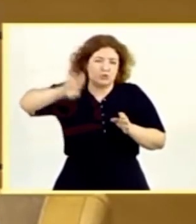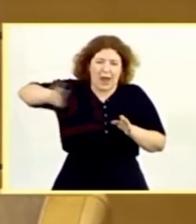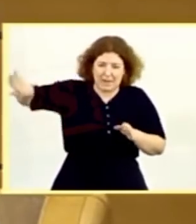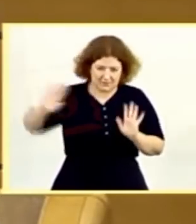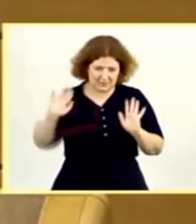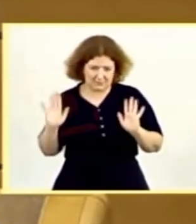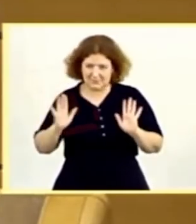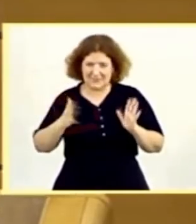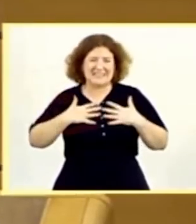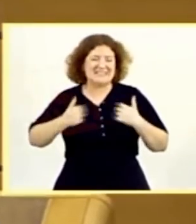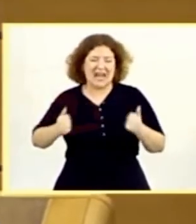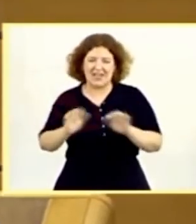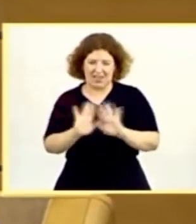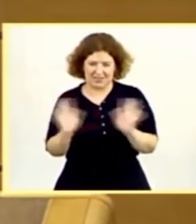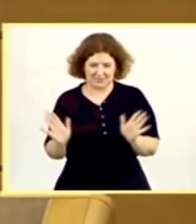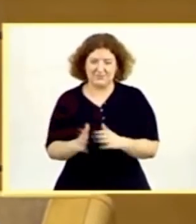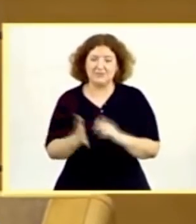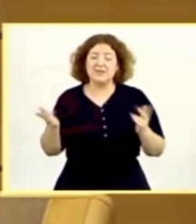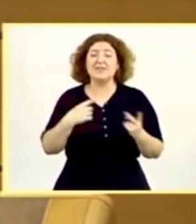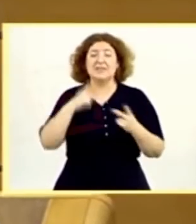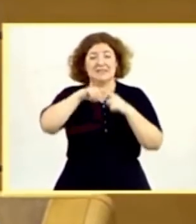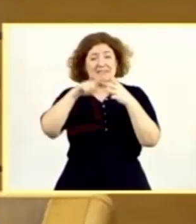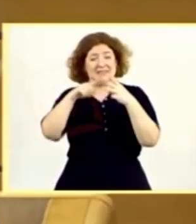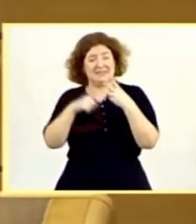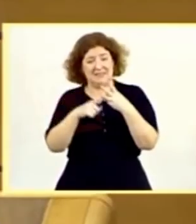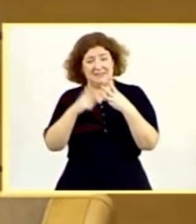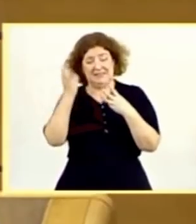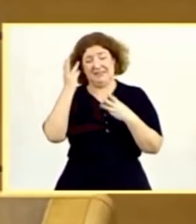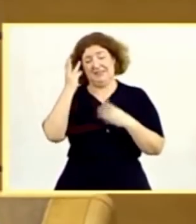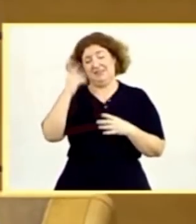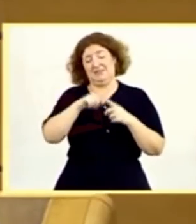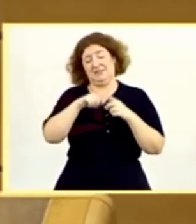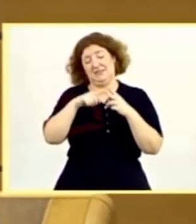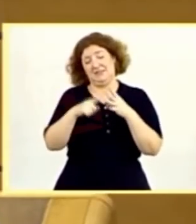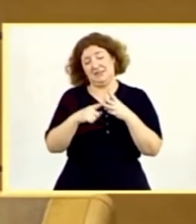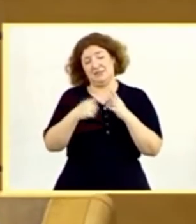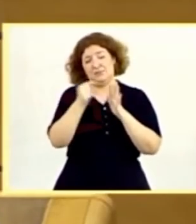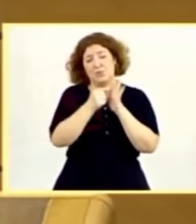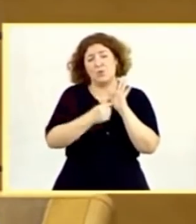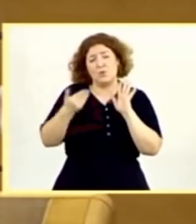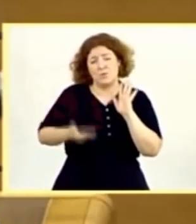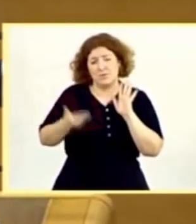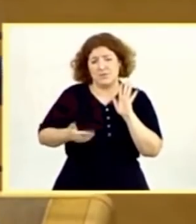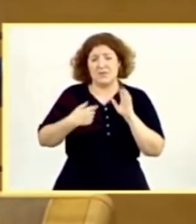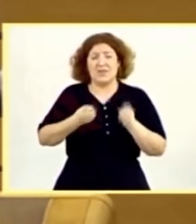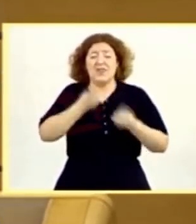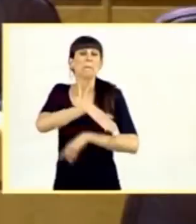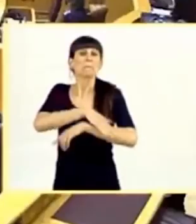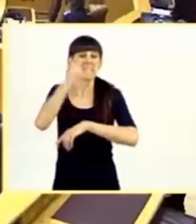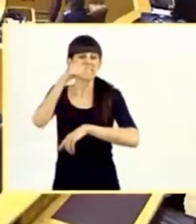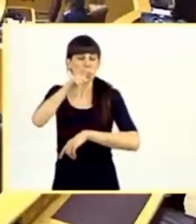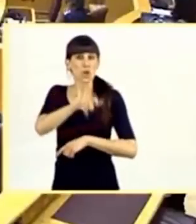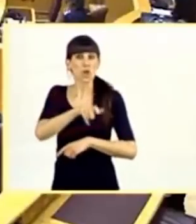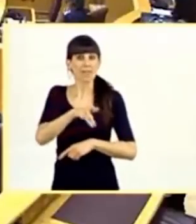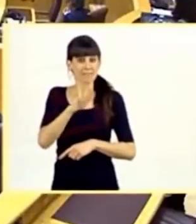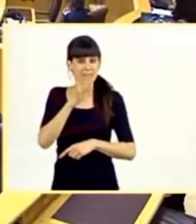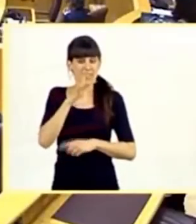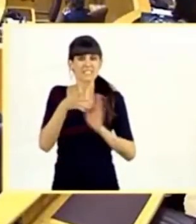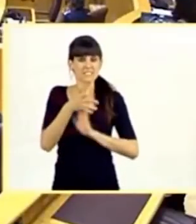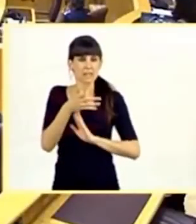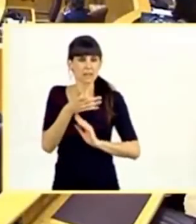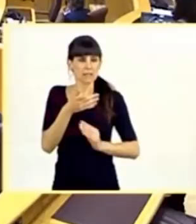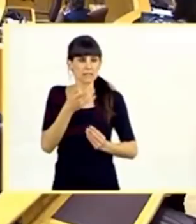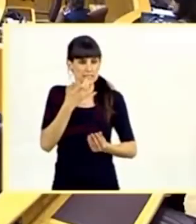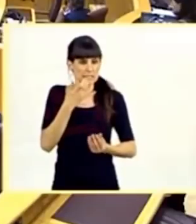en la Comisión de Sanidad, tenemos pendientes más de 700 preguntas, 14 comparecencias, 12 mociones, etcétera, que todavía no se han